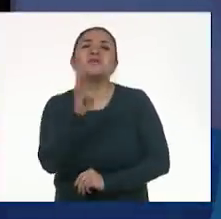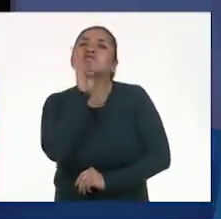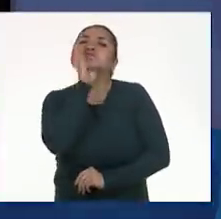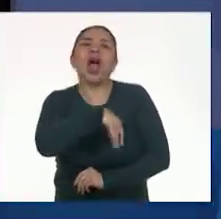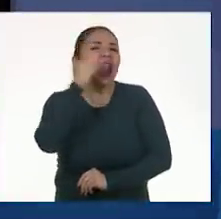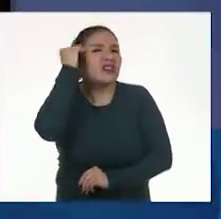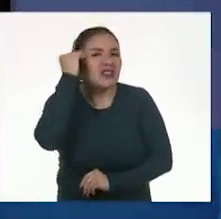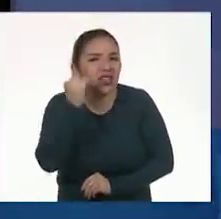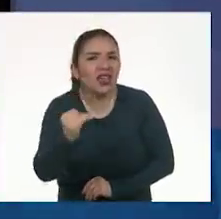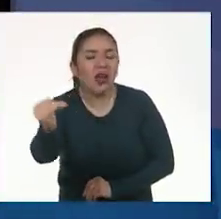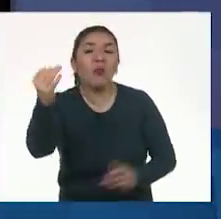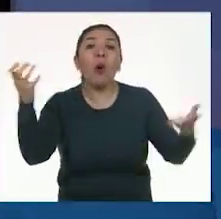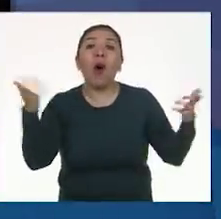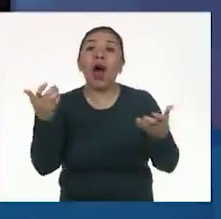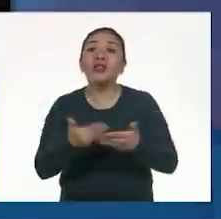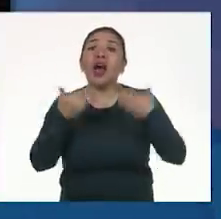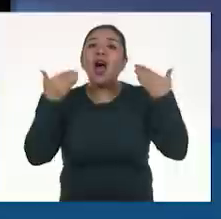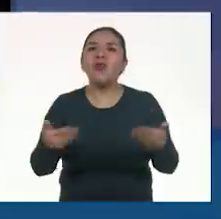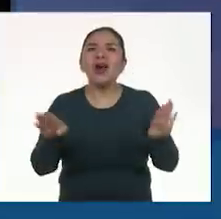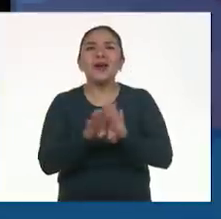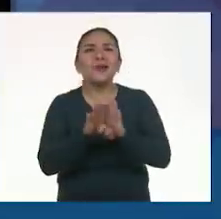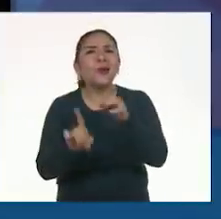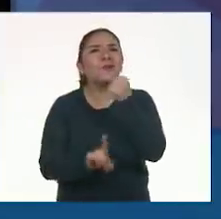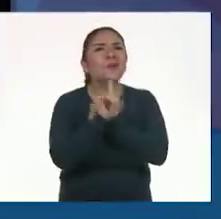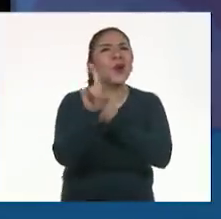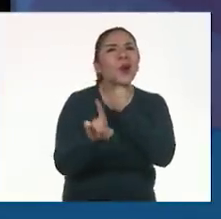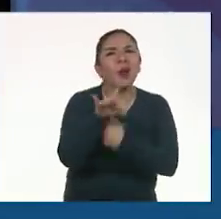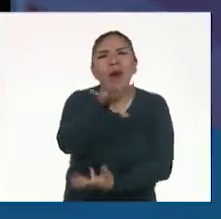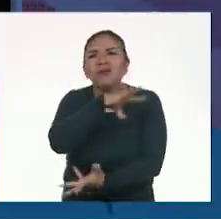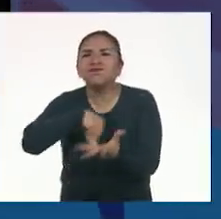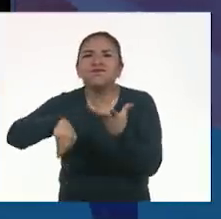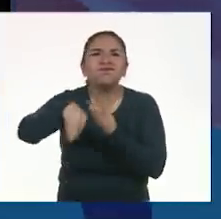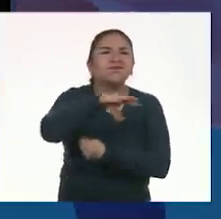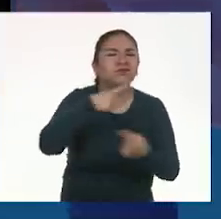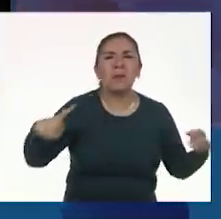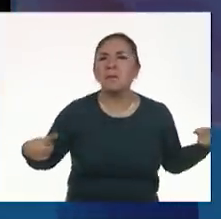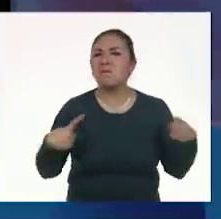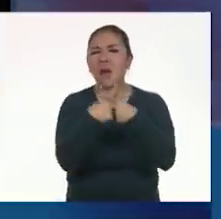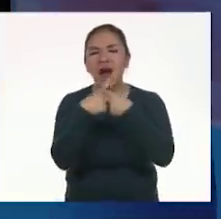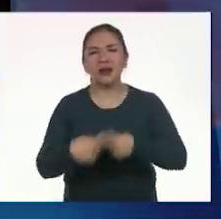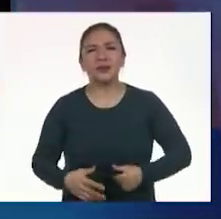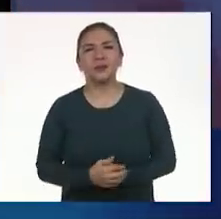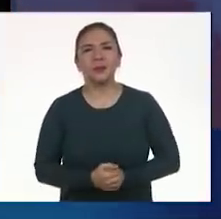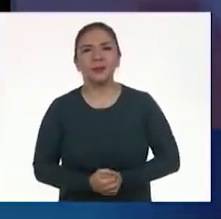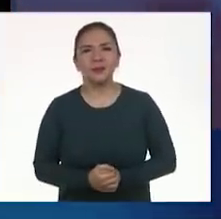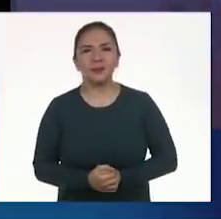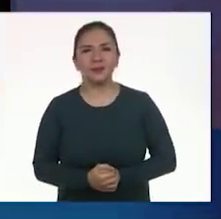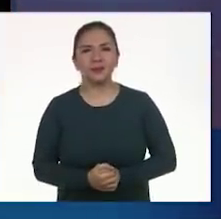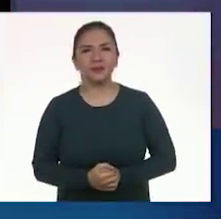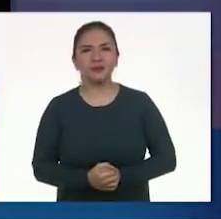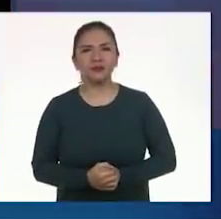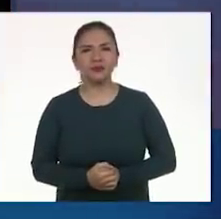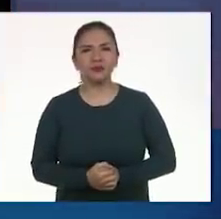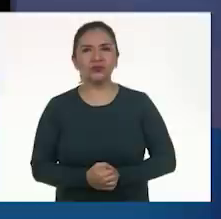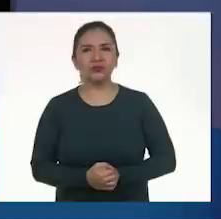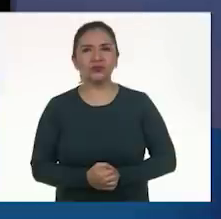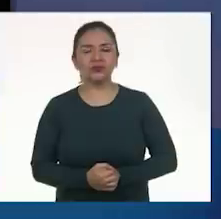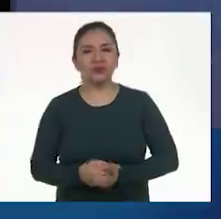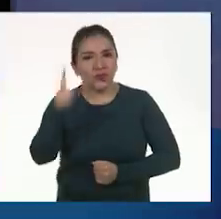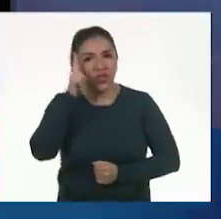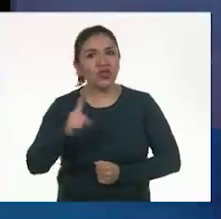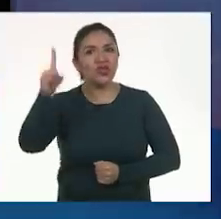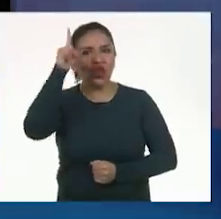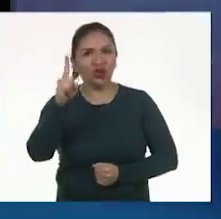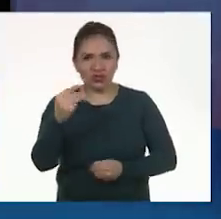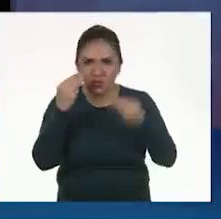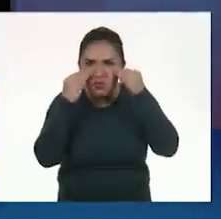jornadas, lográndose así una paradoja histórica sin precedentes. ¡Los dioses hacen esto para avergonzar